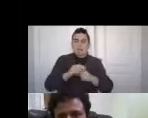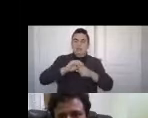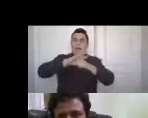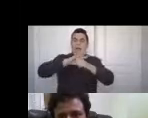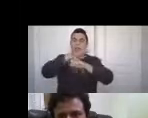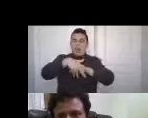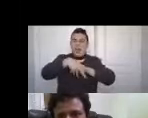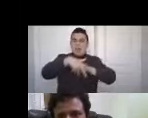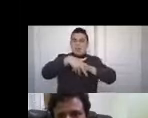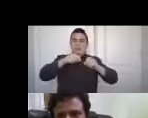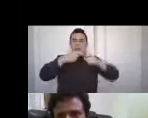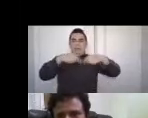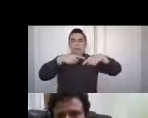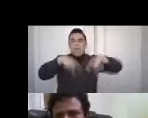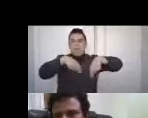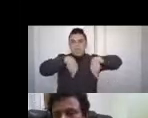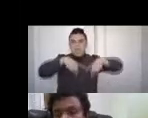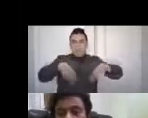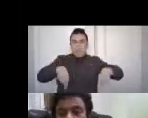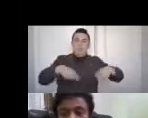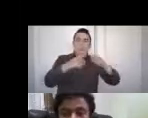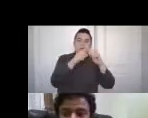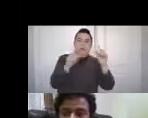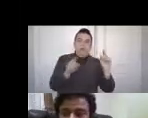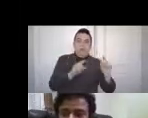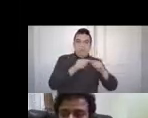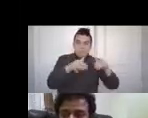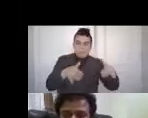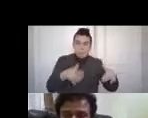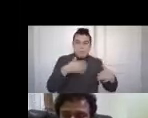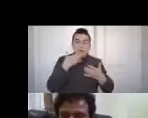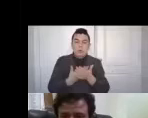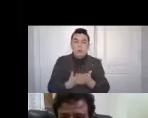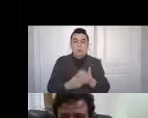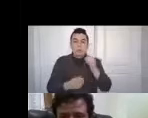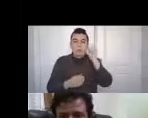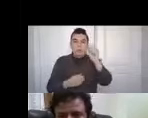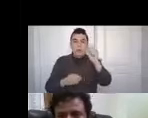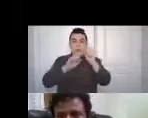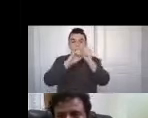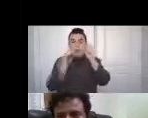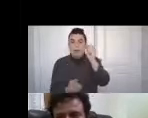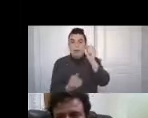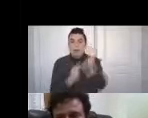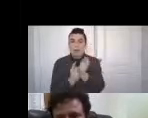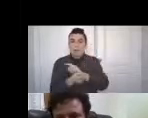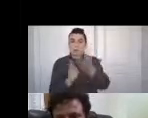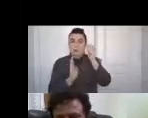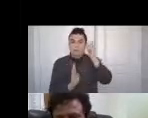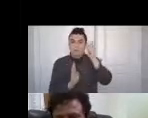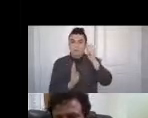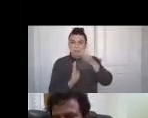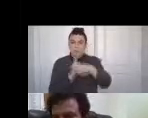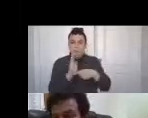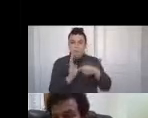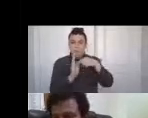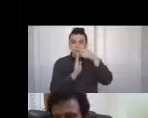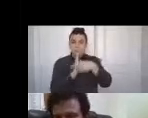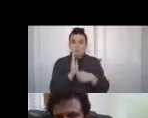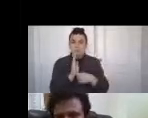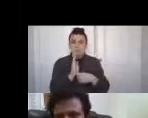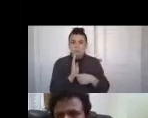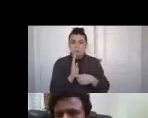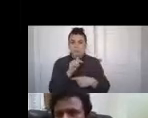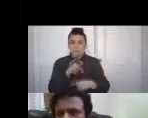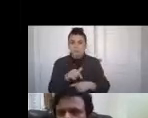la B, y eso pasó, ¿cierto?, muy temprano en la infección, y eso le permitió tener esta mutación